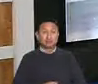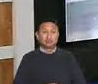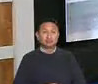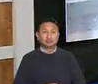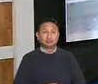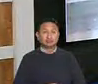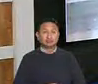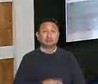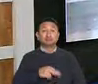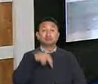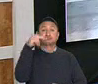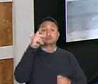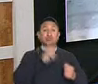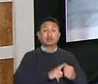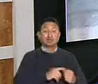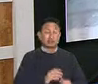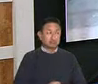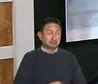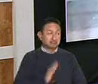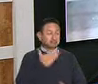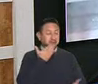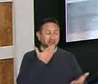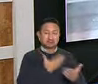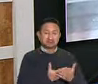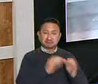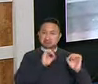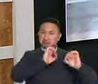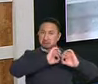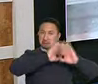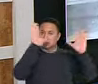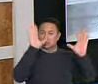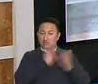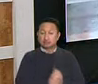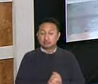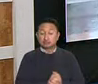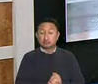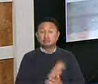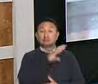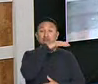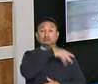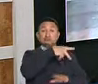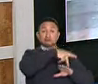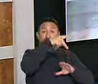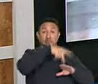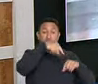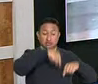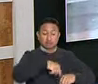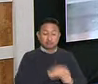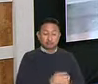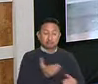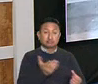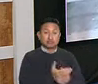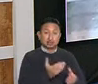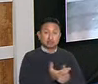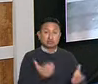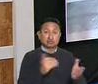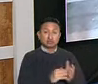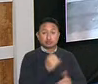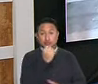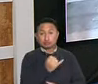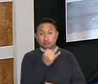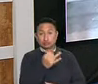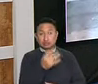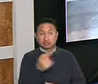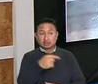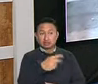desde el norte de la capital. Clarísimo, Adriana Rojas, gracias. En la delegación provincial, ahí se está haciendo el conteo, se lo trata de hacer de lo más